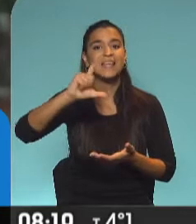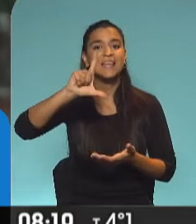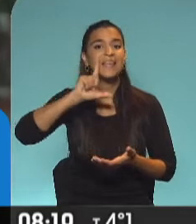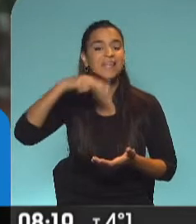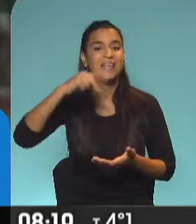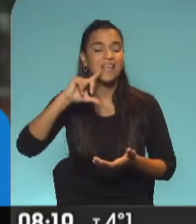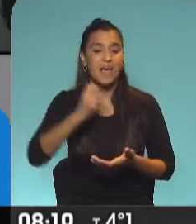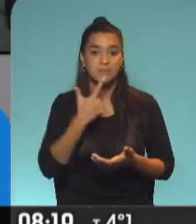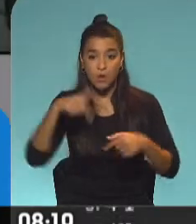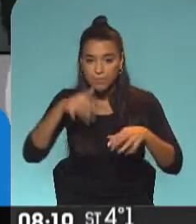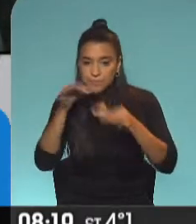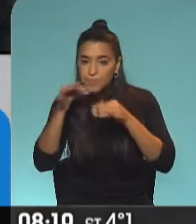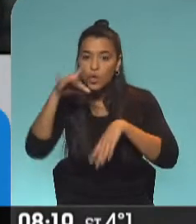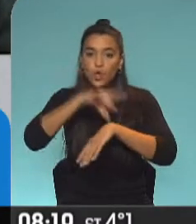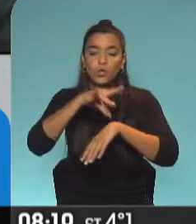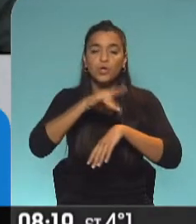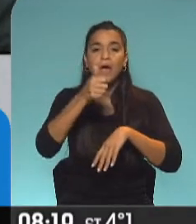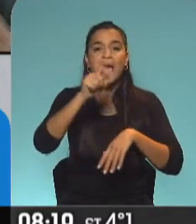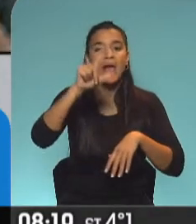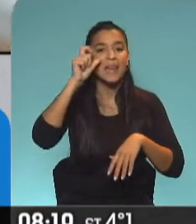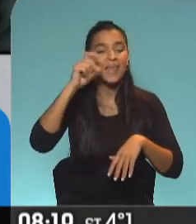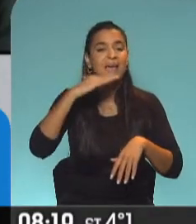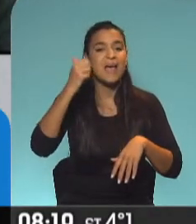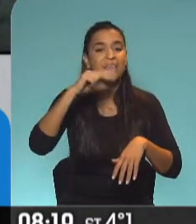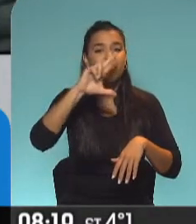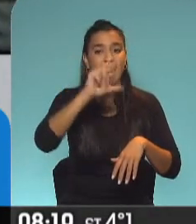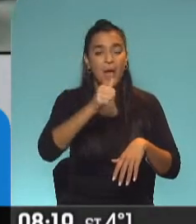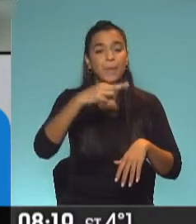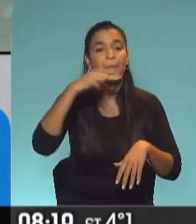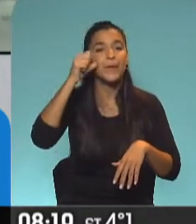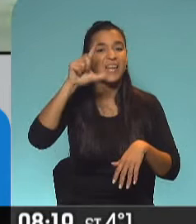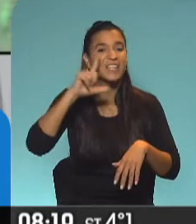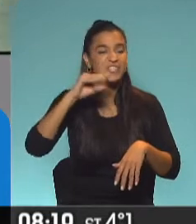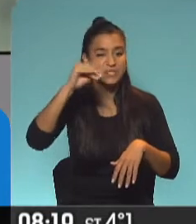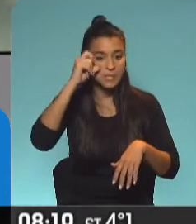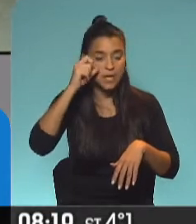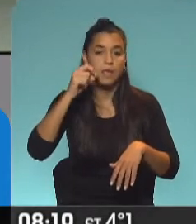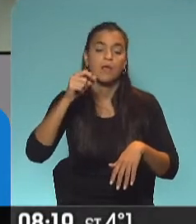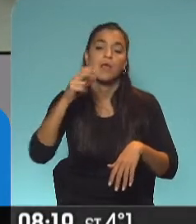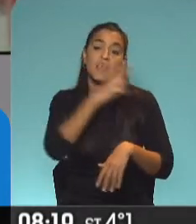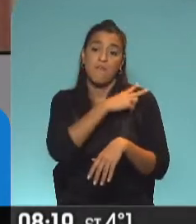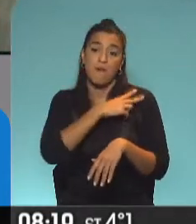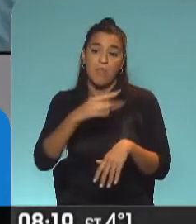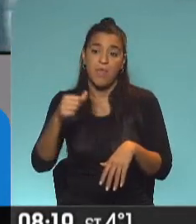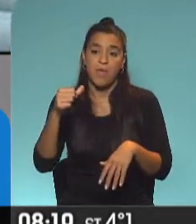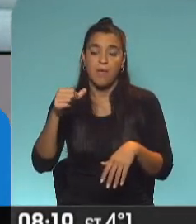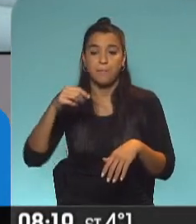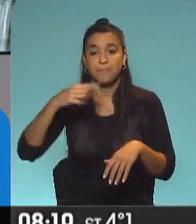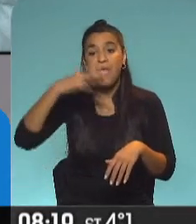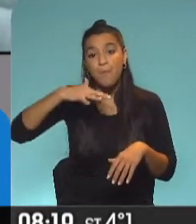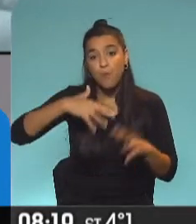a dialogar con la doctora Alejandra Beliche. Ella es la jefa de hemoterapia de este hospital